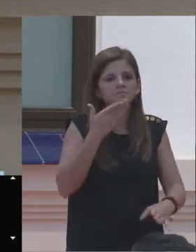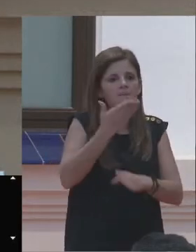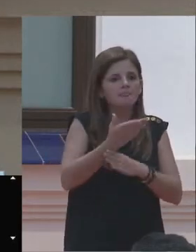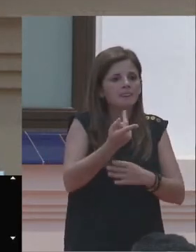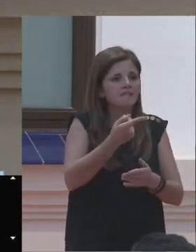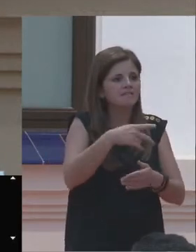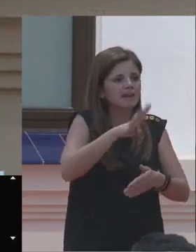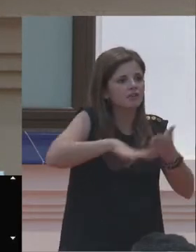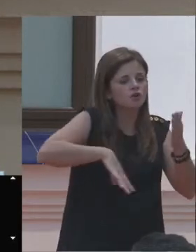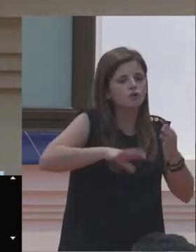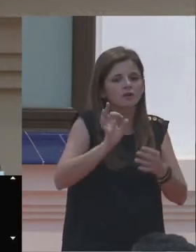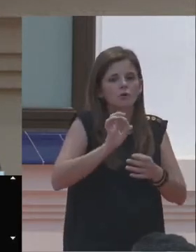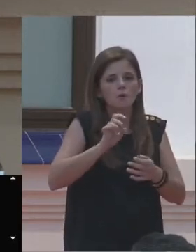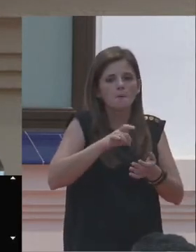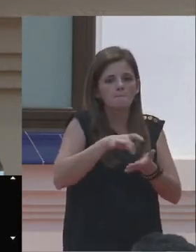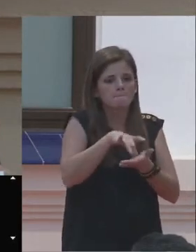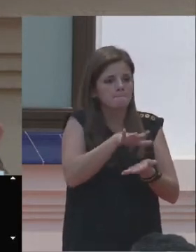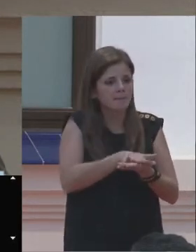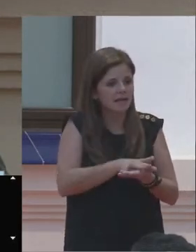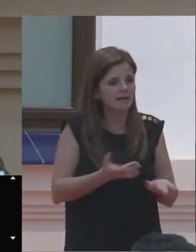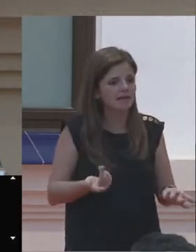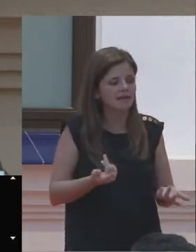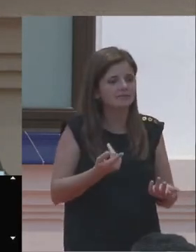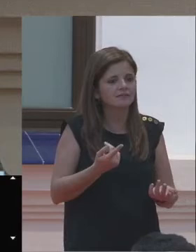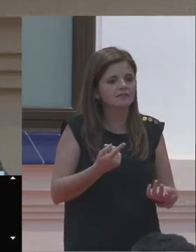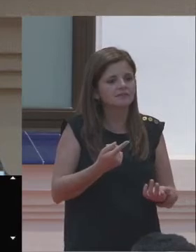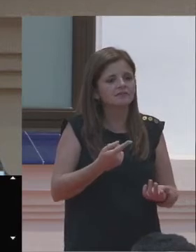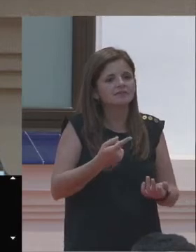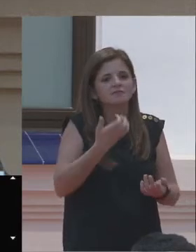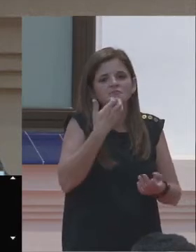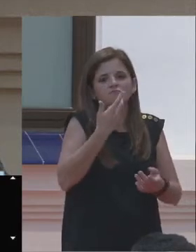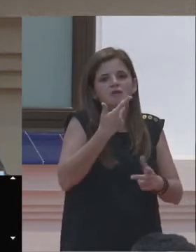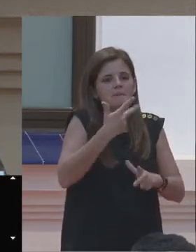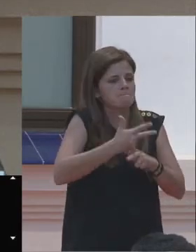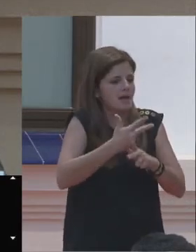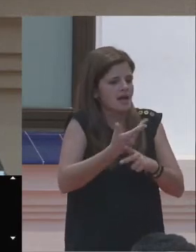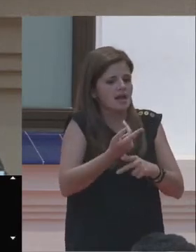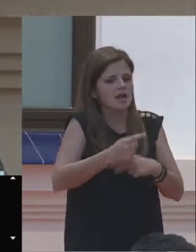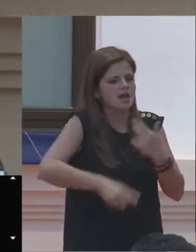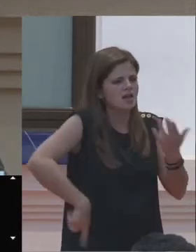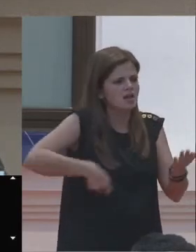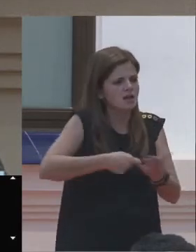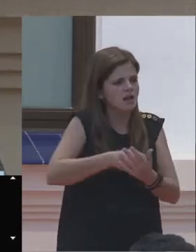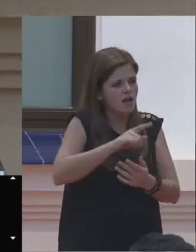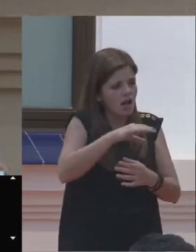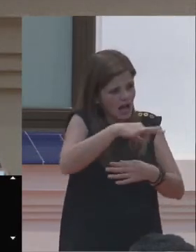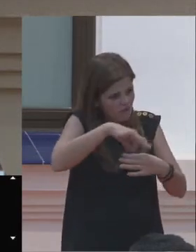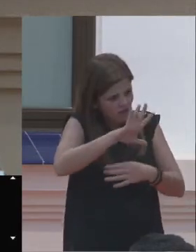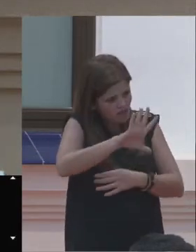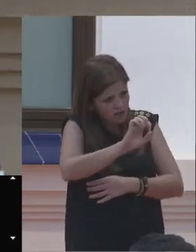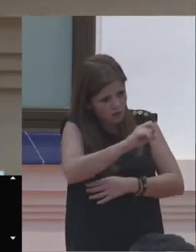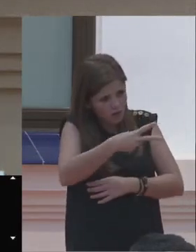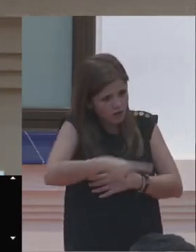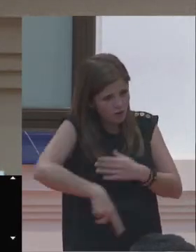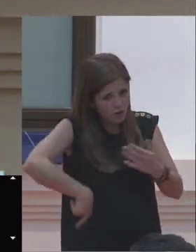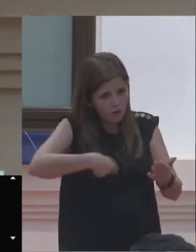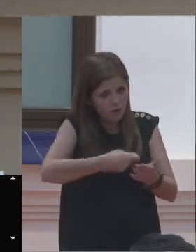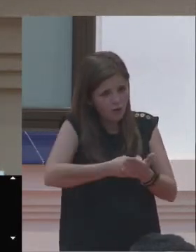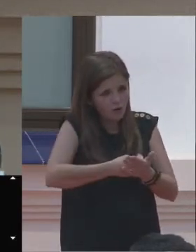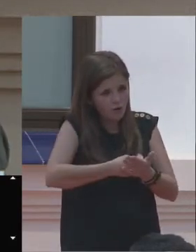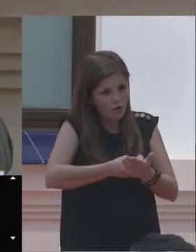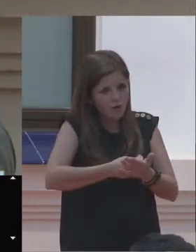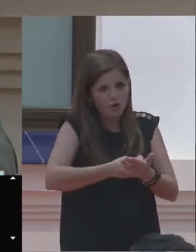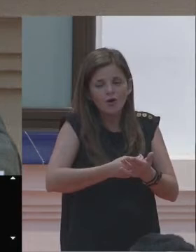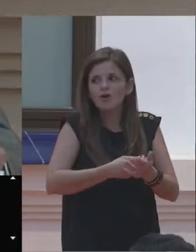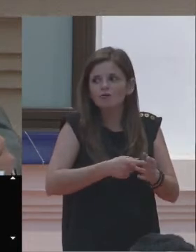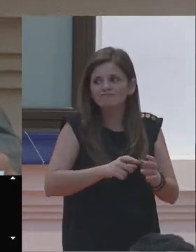Málaga y os cobran, no sé, 5 euros por un café, pues no es Iberia. O sea, es la